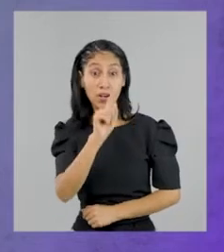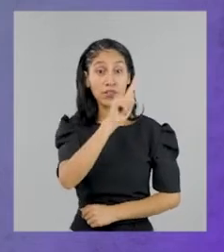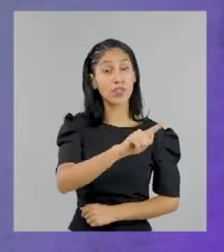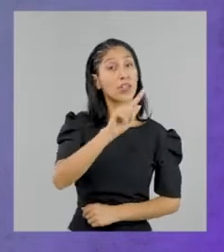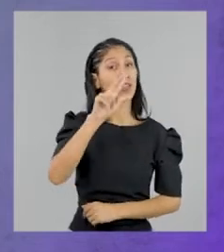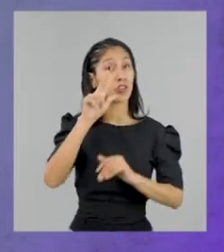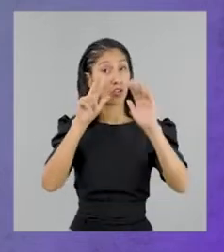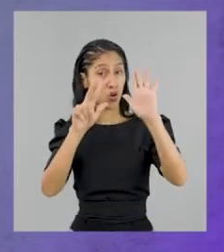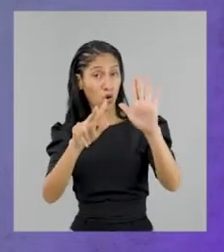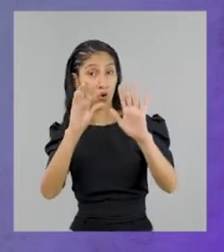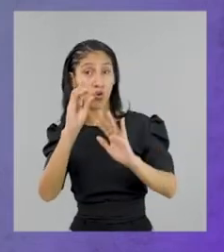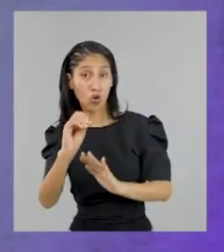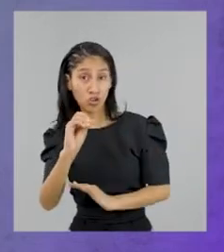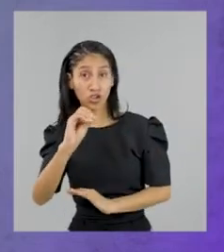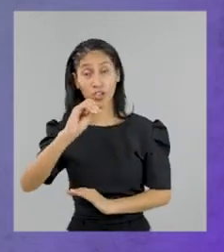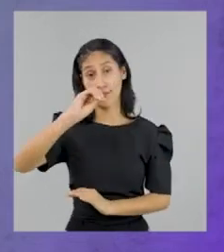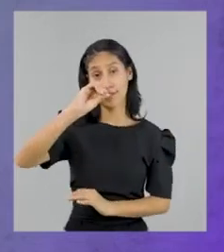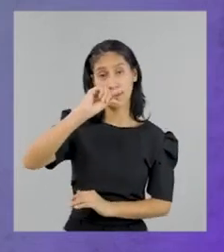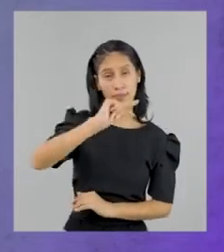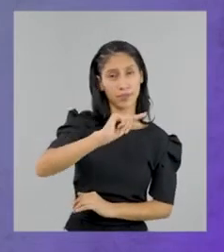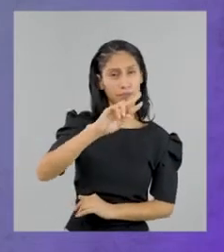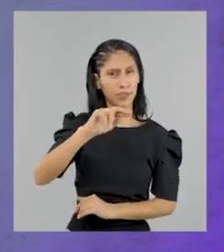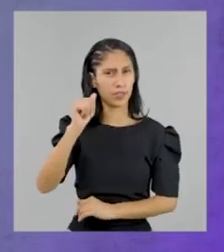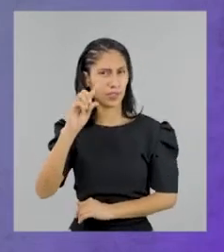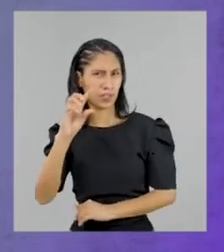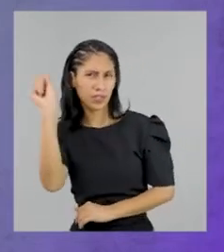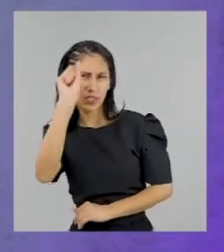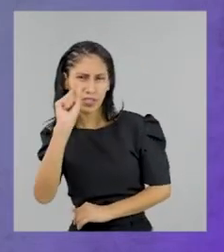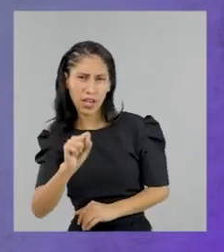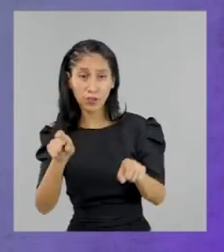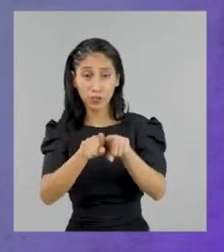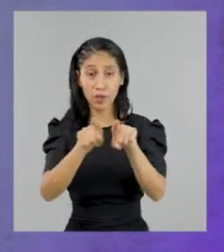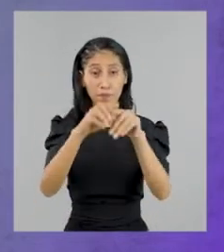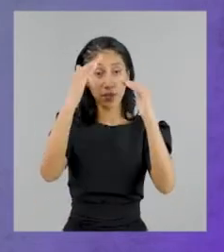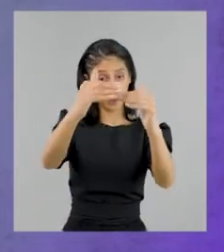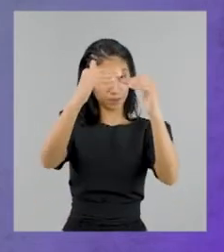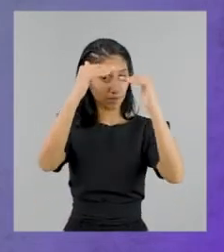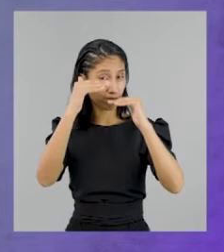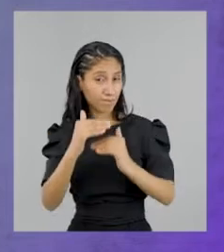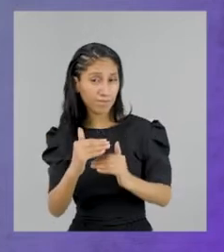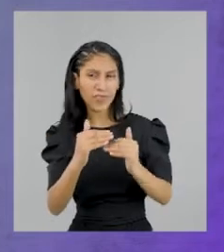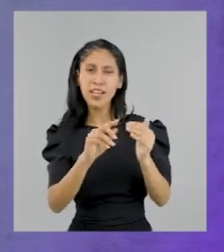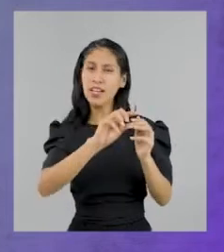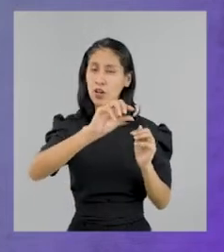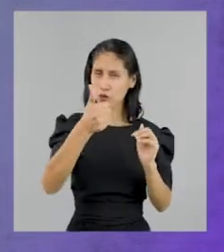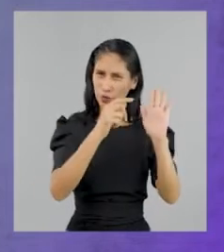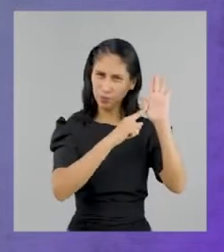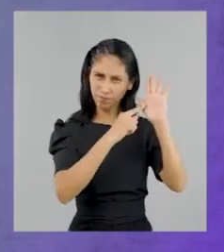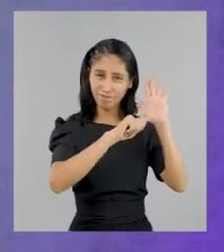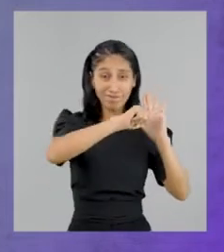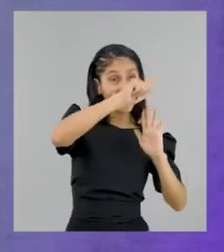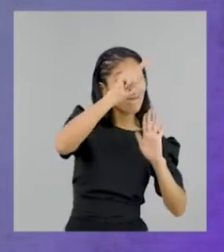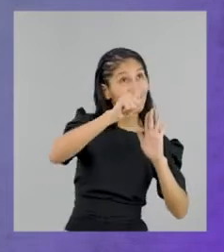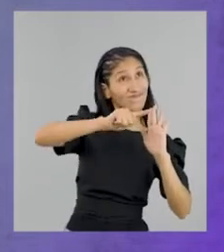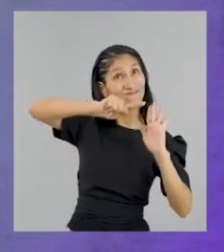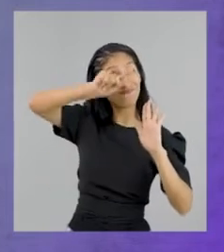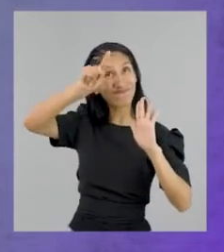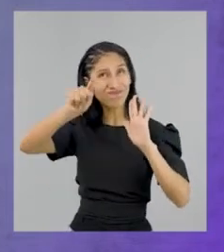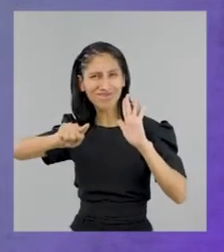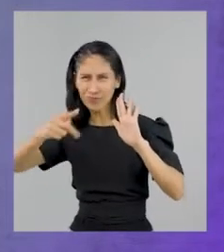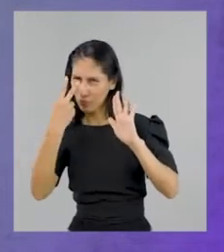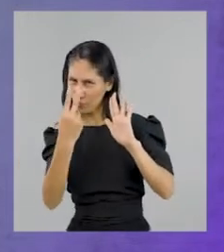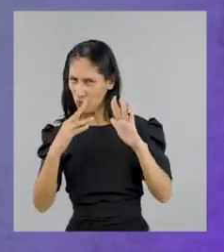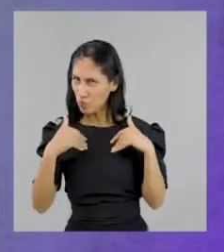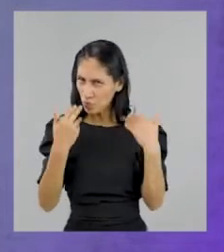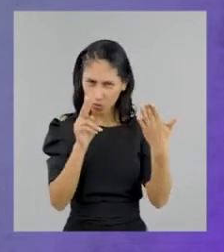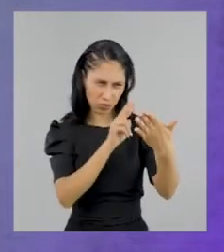igual 180 grados. Y en la vertical están los valores que puede tomar la amplitud de la onda. Bien,